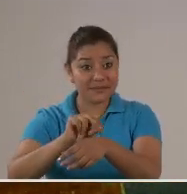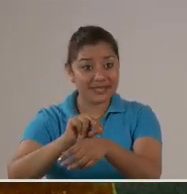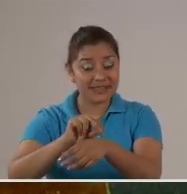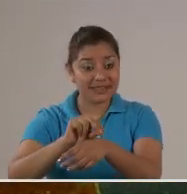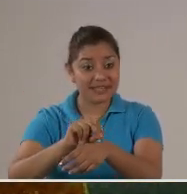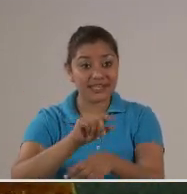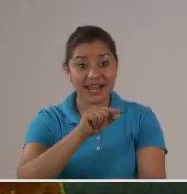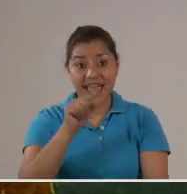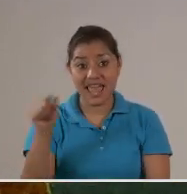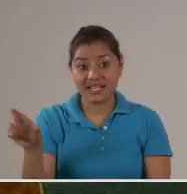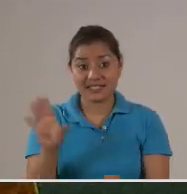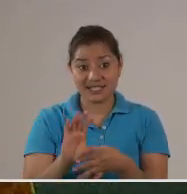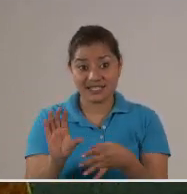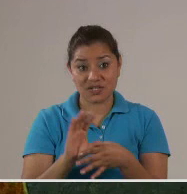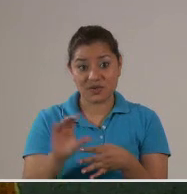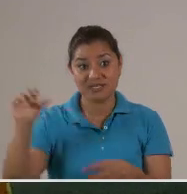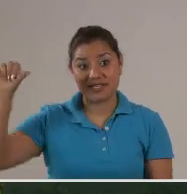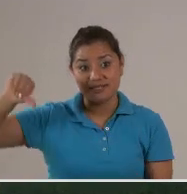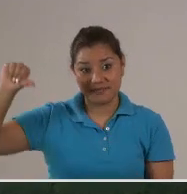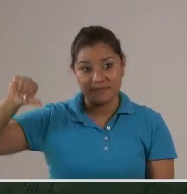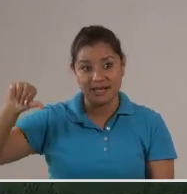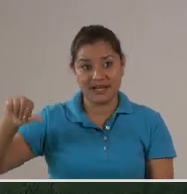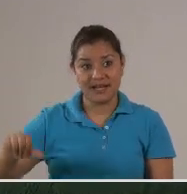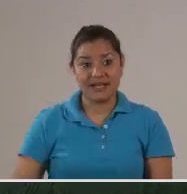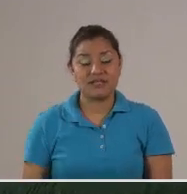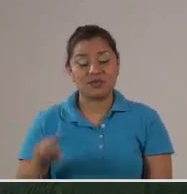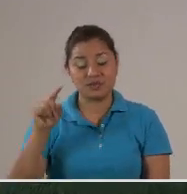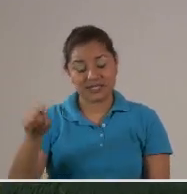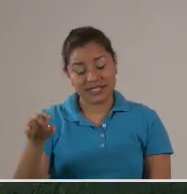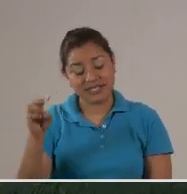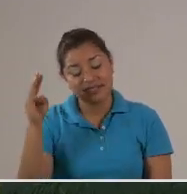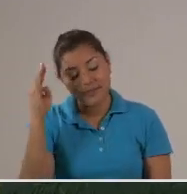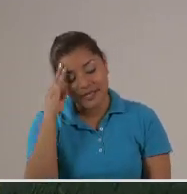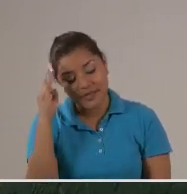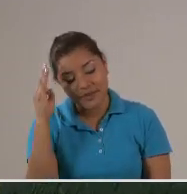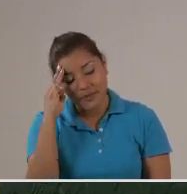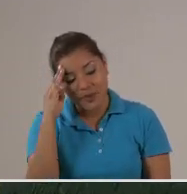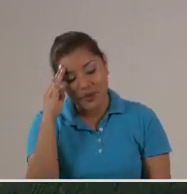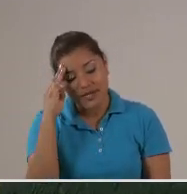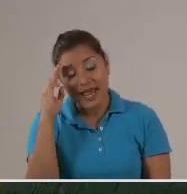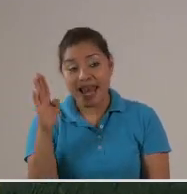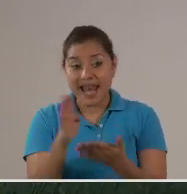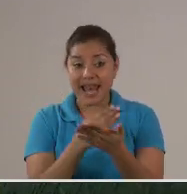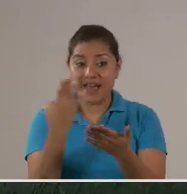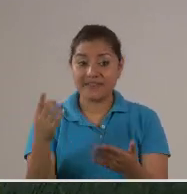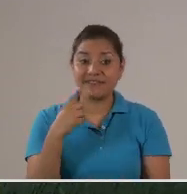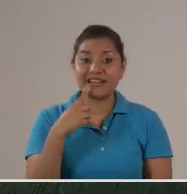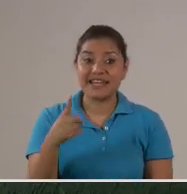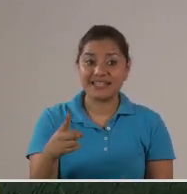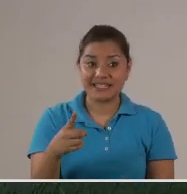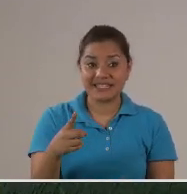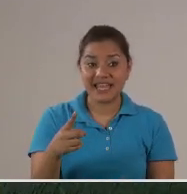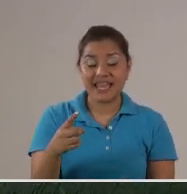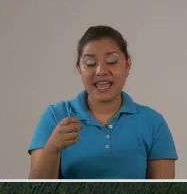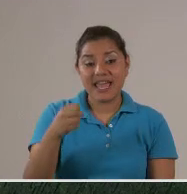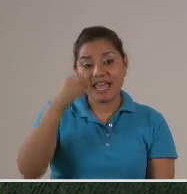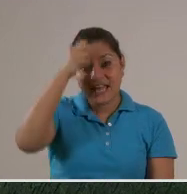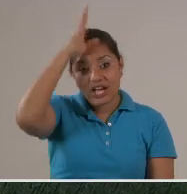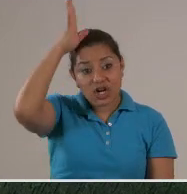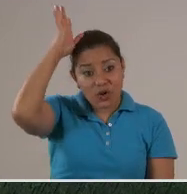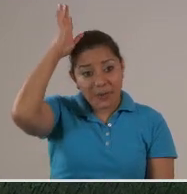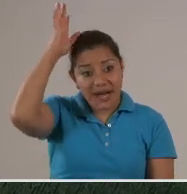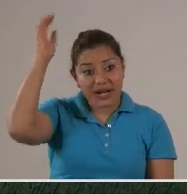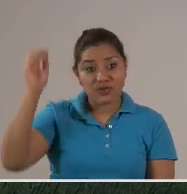de memoria de memoria digamos romanos dice una de las estrategias cuando aquellas tres preguntas que están en el